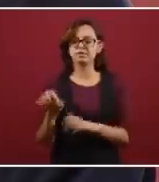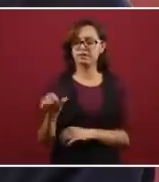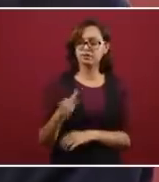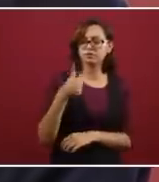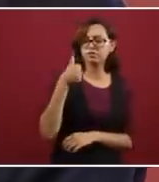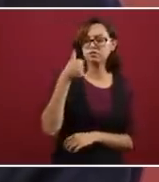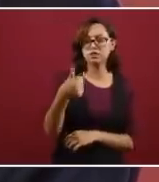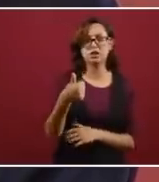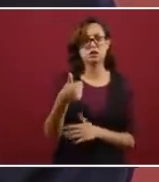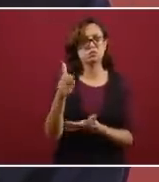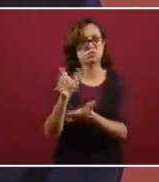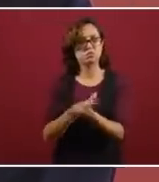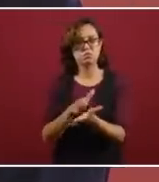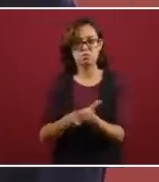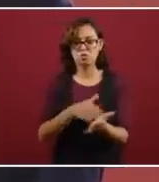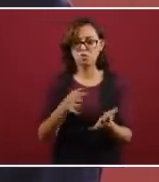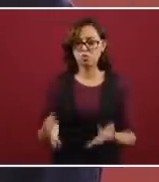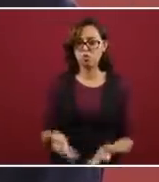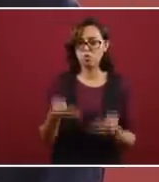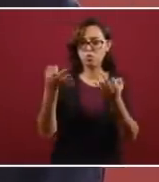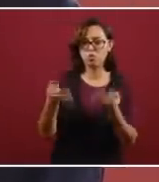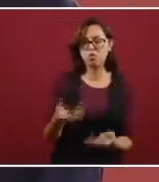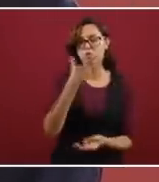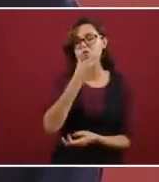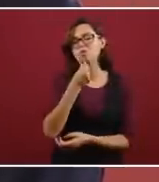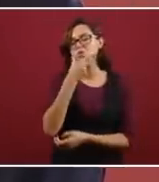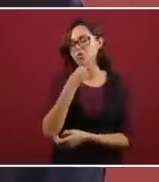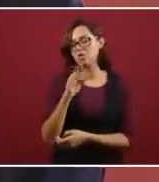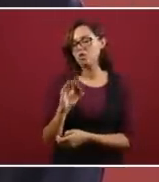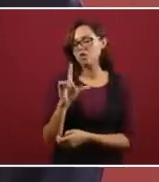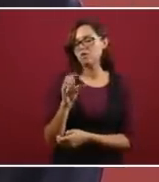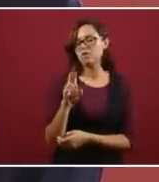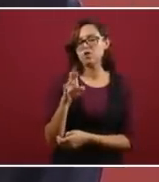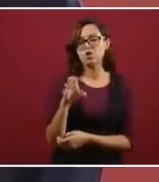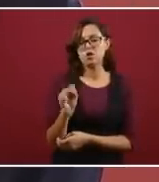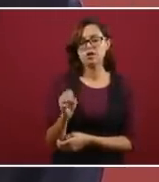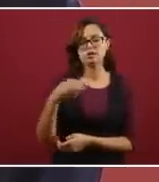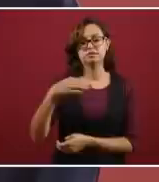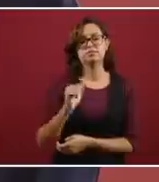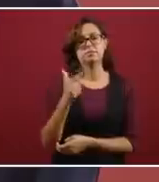extraordinario hecho por los Flores Magón,